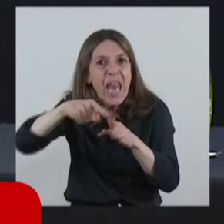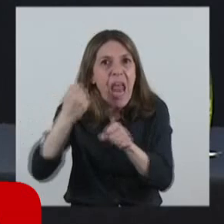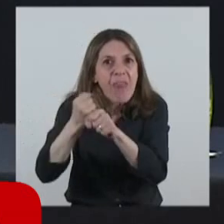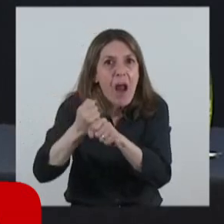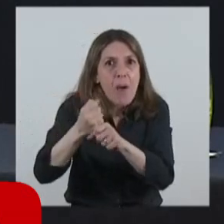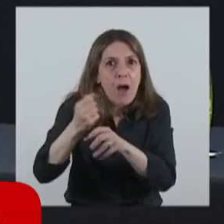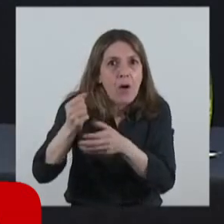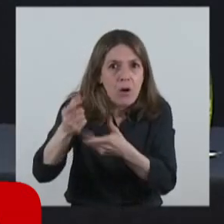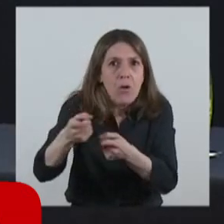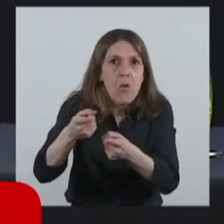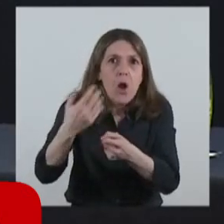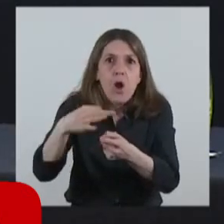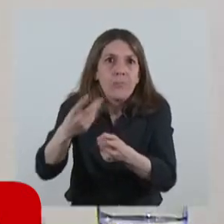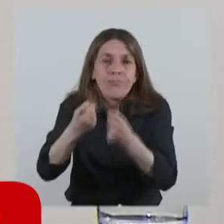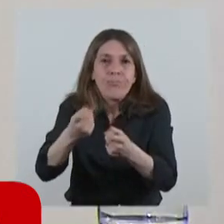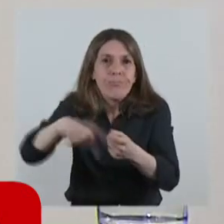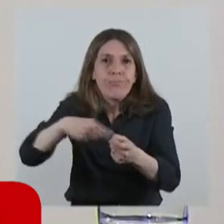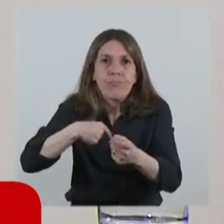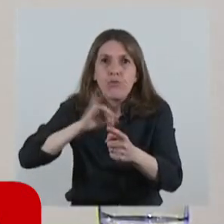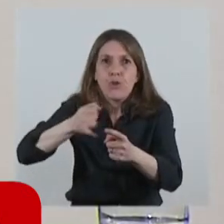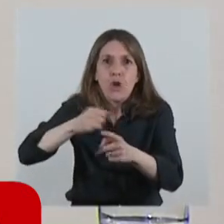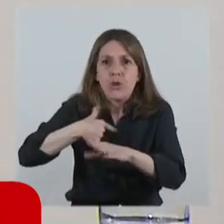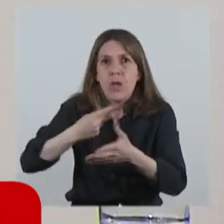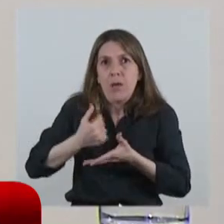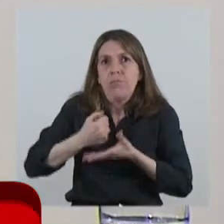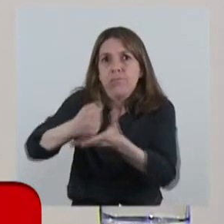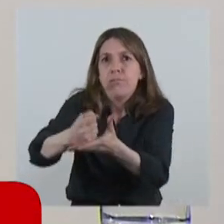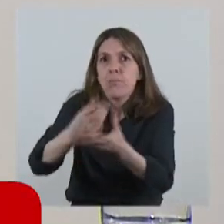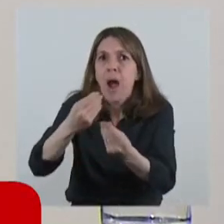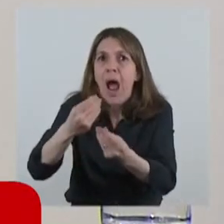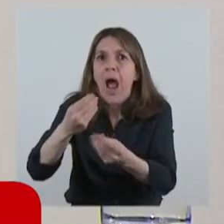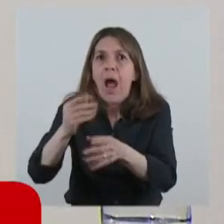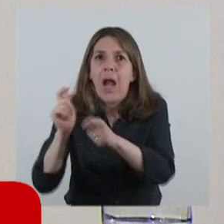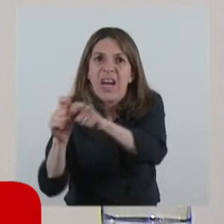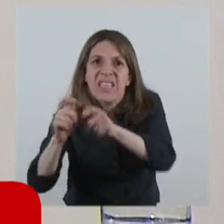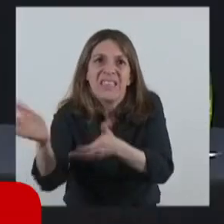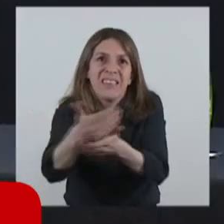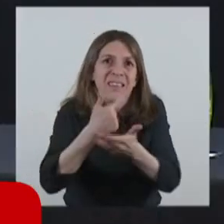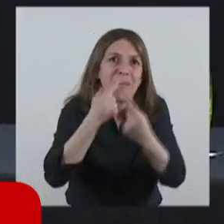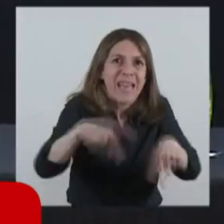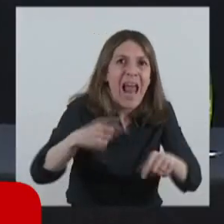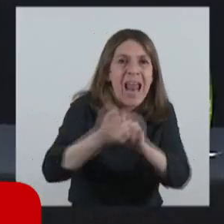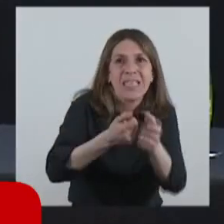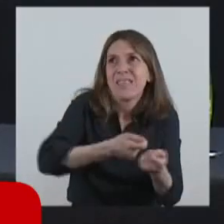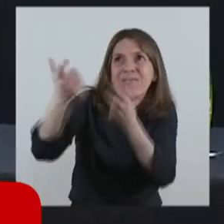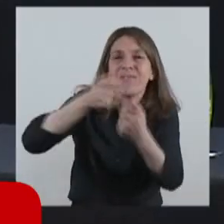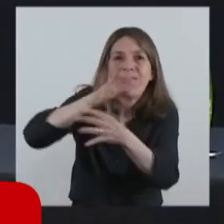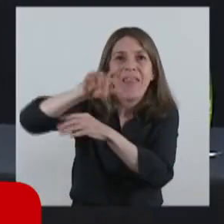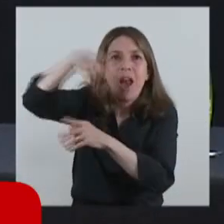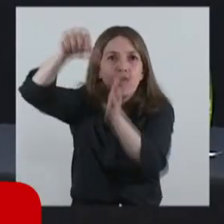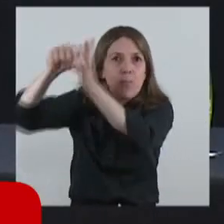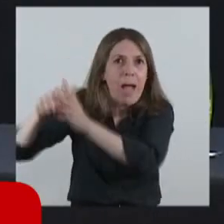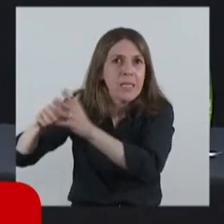recursos de inversión directa, que también se transforman en más actividad productiva y actividad exportadora, lo mismo con